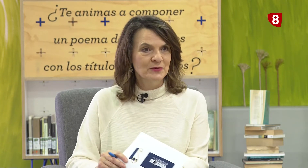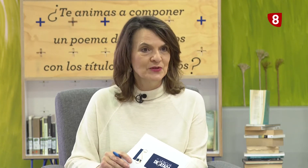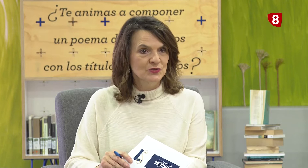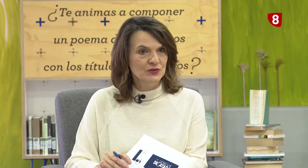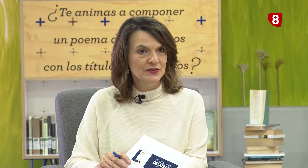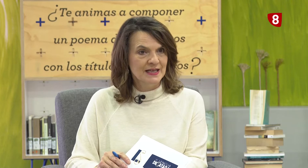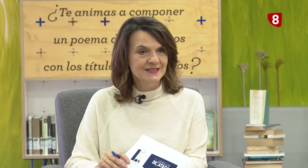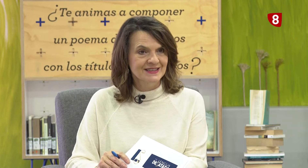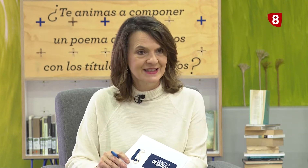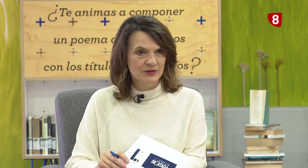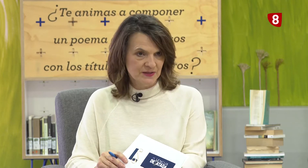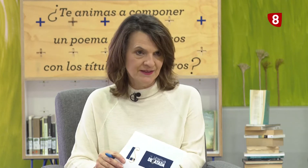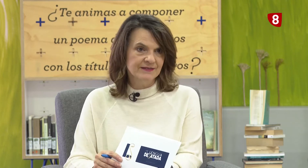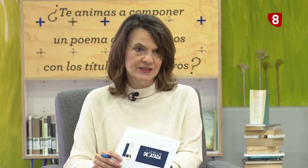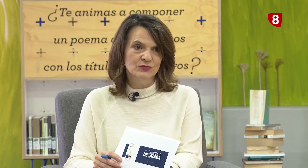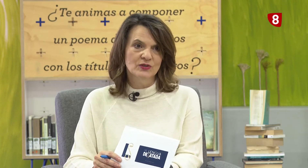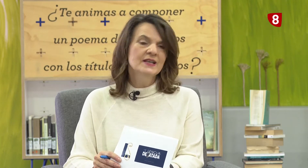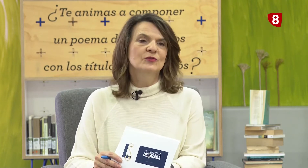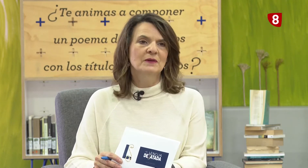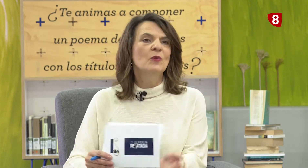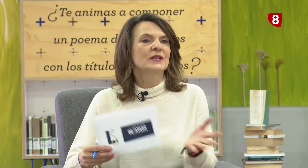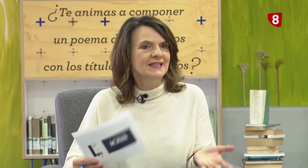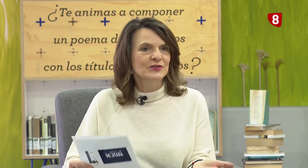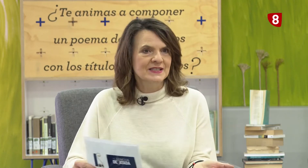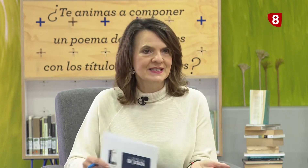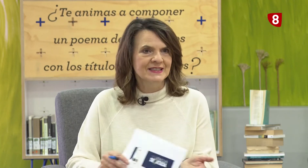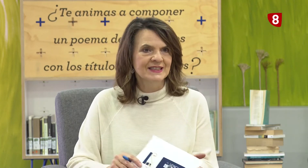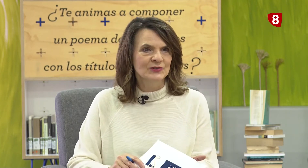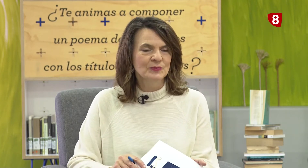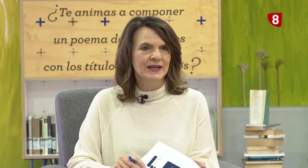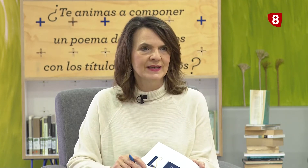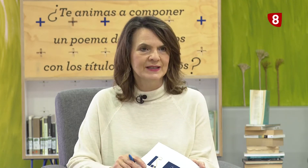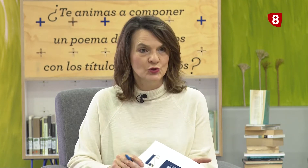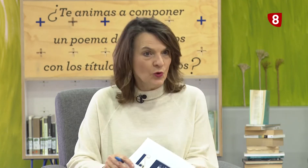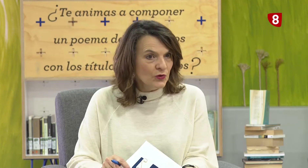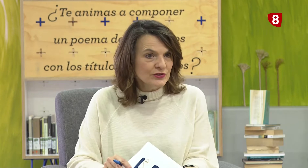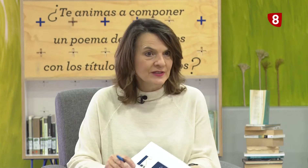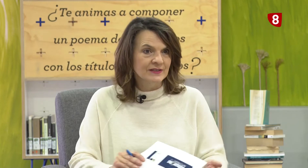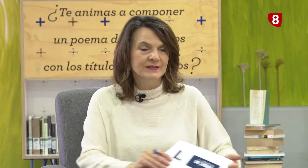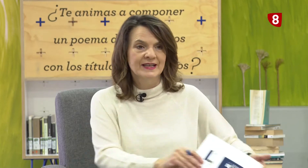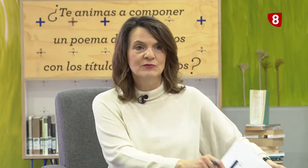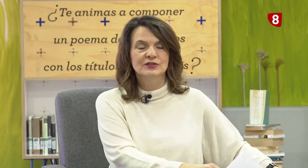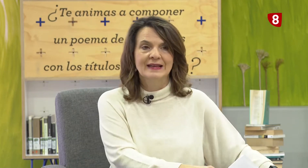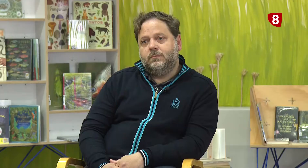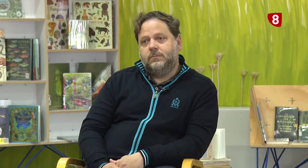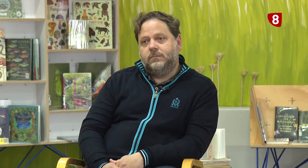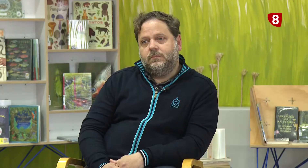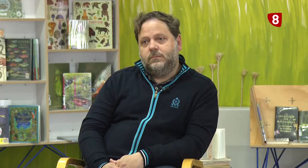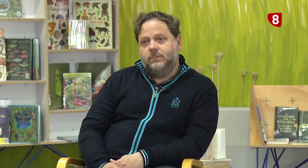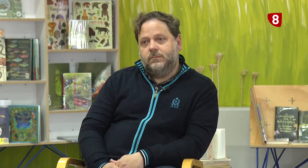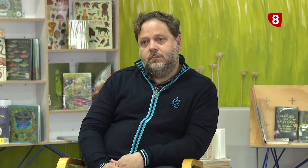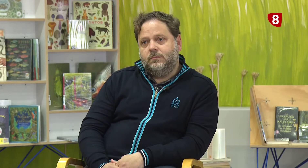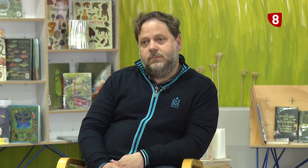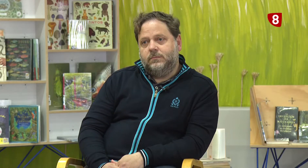en el Servicio de Asuntos Sociales de la Universidad hacéis un trabajo muy intenso en este sentido, ¿no?, para que todos tengamos acceso